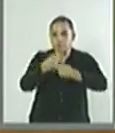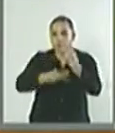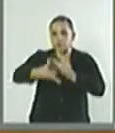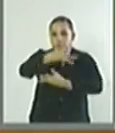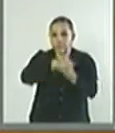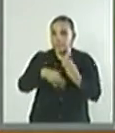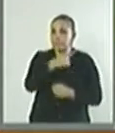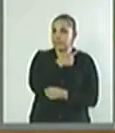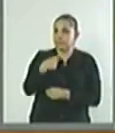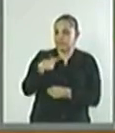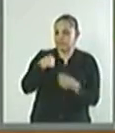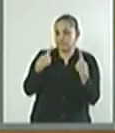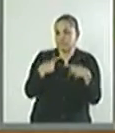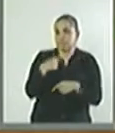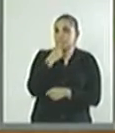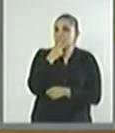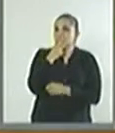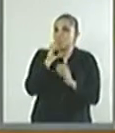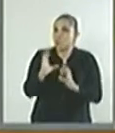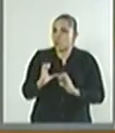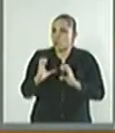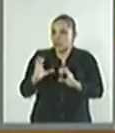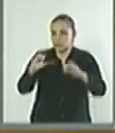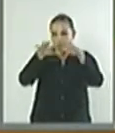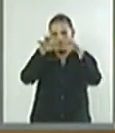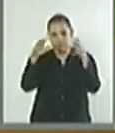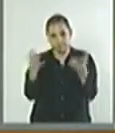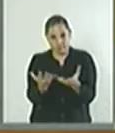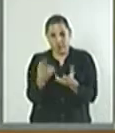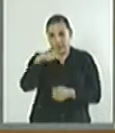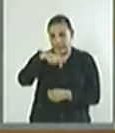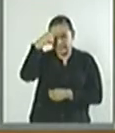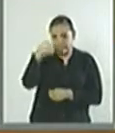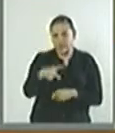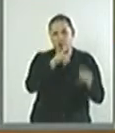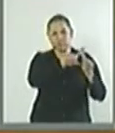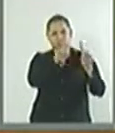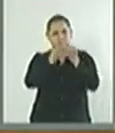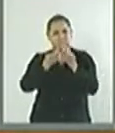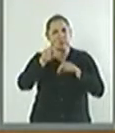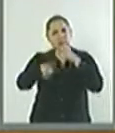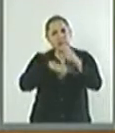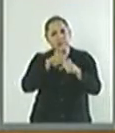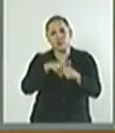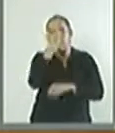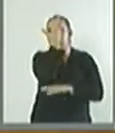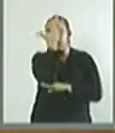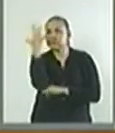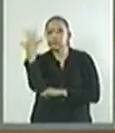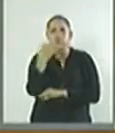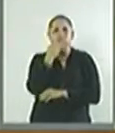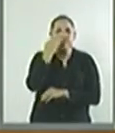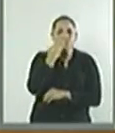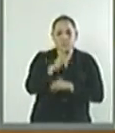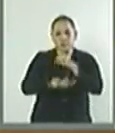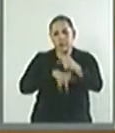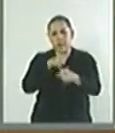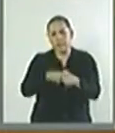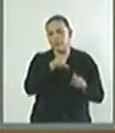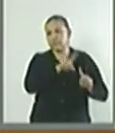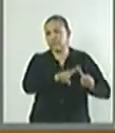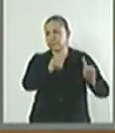México es uno de los países con mayor biodiversidad y cuenta con una enorme riqueza de especies de flora y fauna,